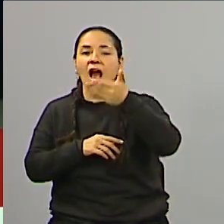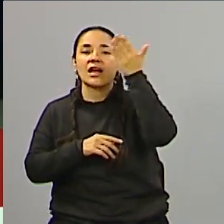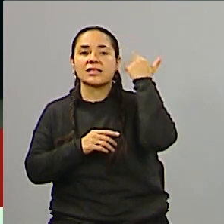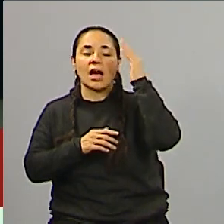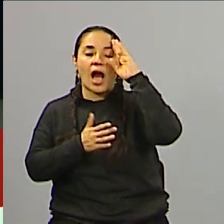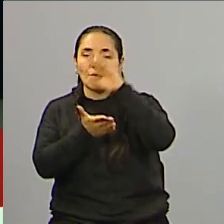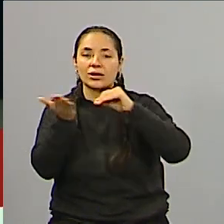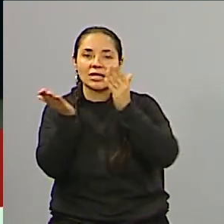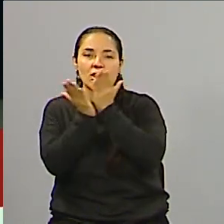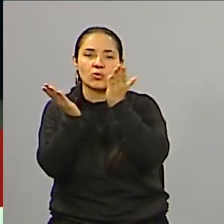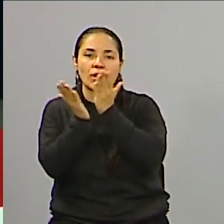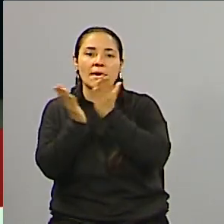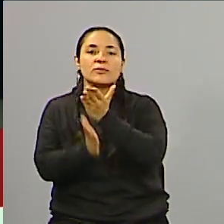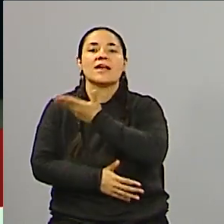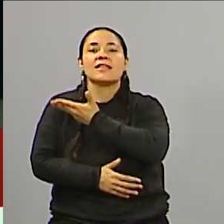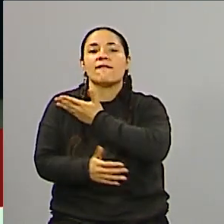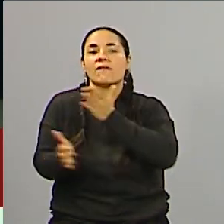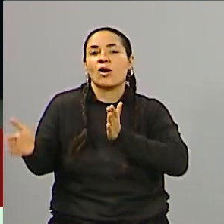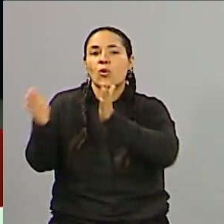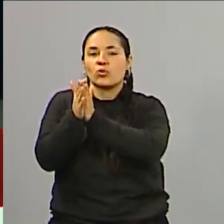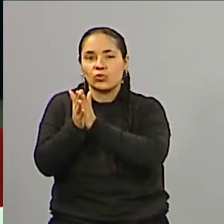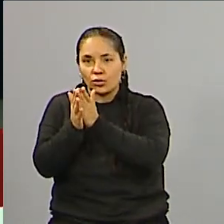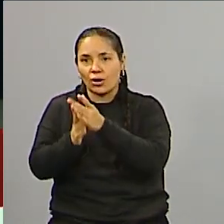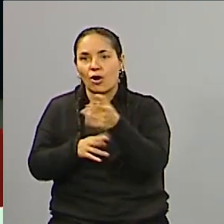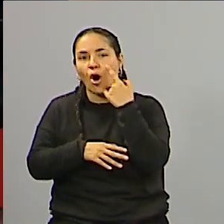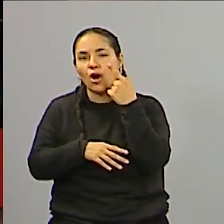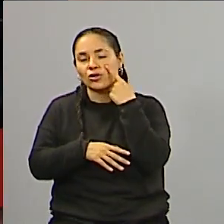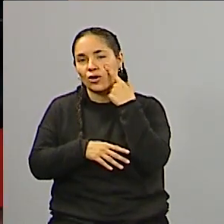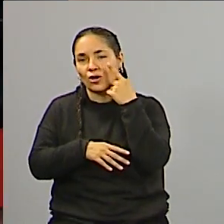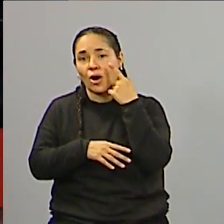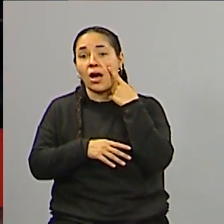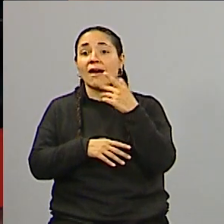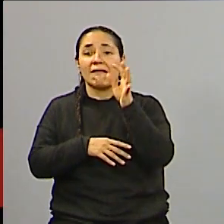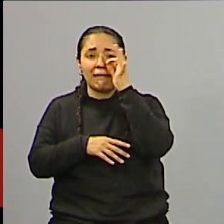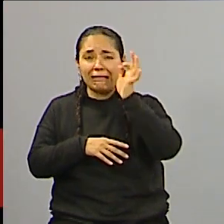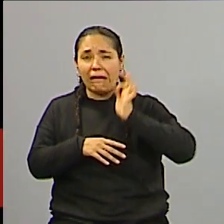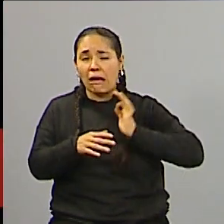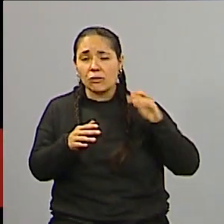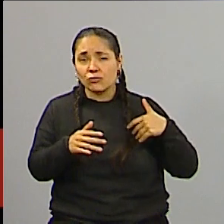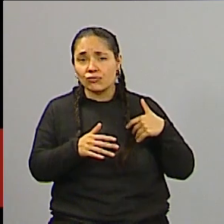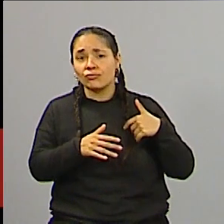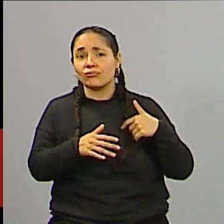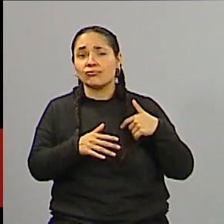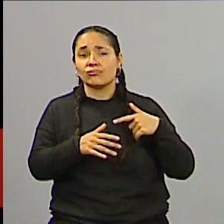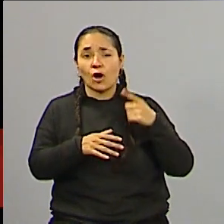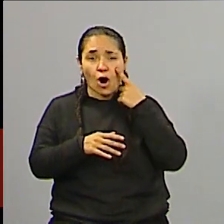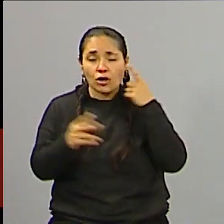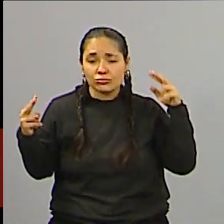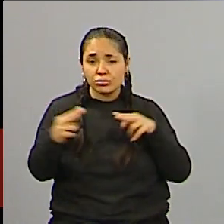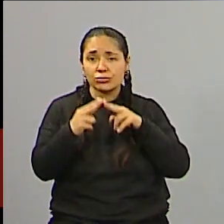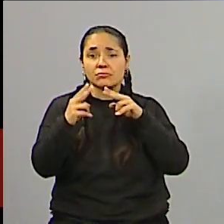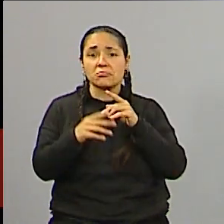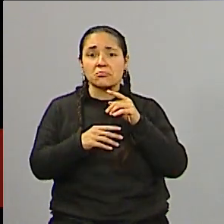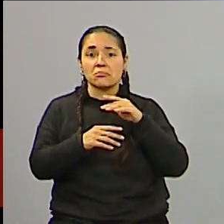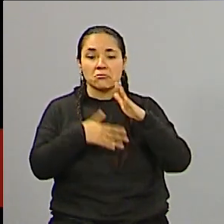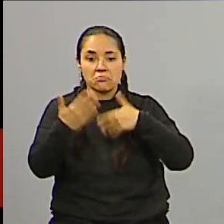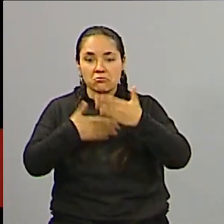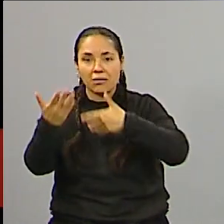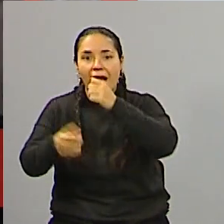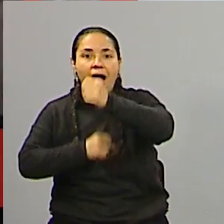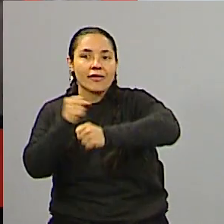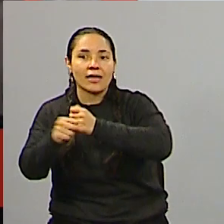municipales o que eran de Lonave que se han donado en parte y en parte están por donar. Mendoza no está colapsada de construcciones ni es toda una